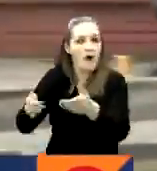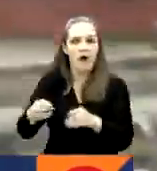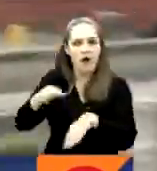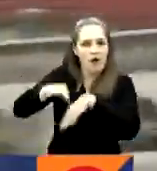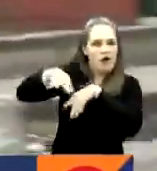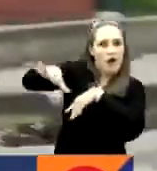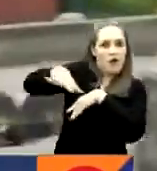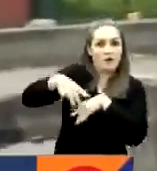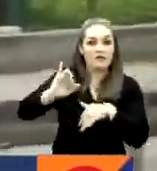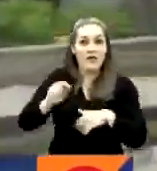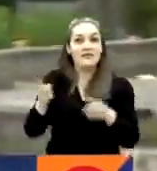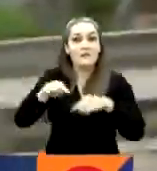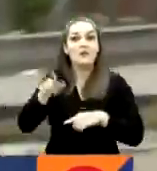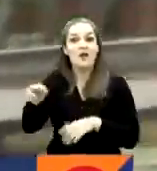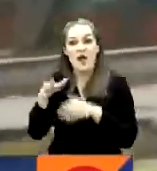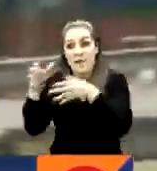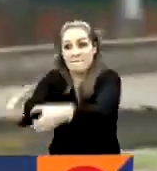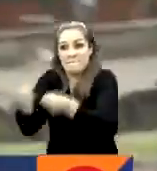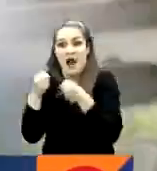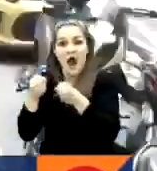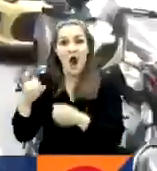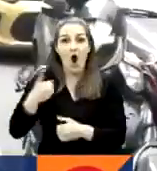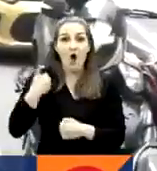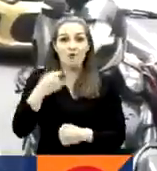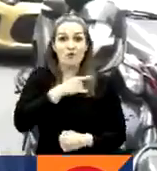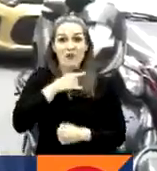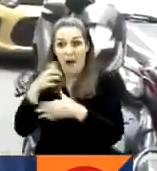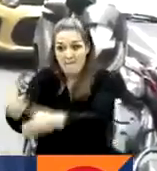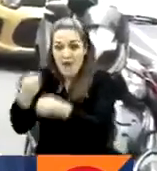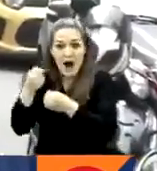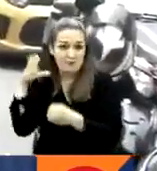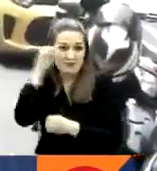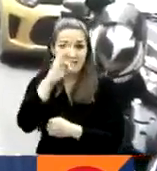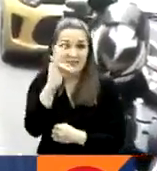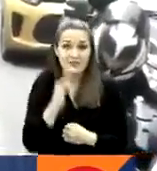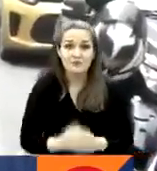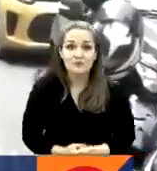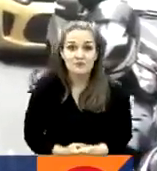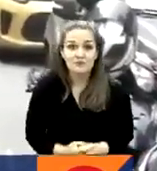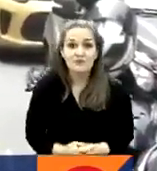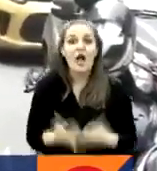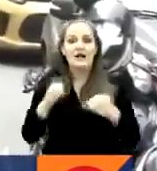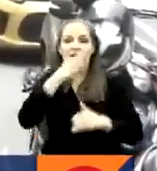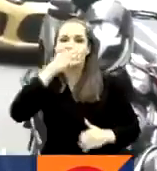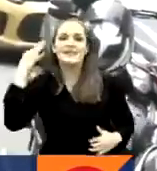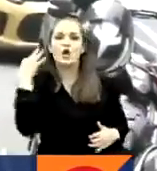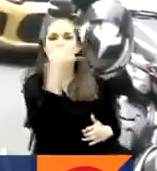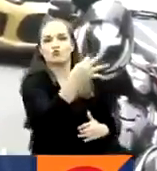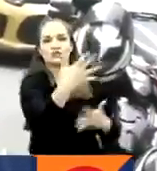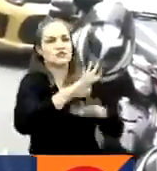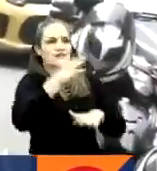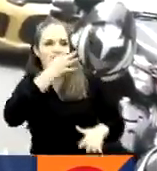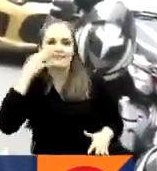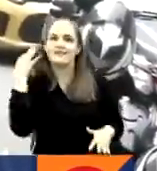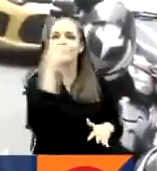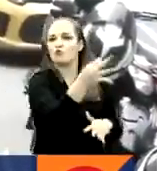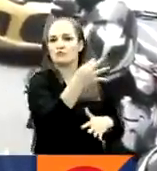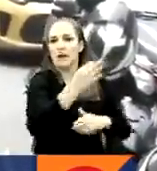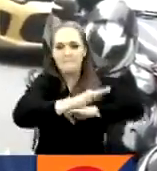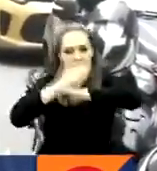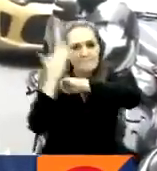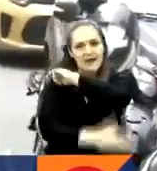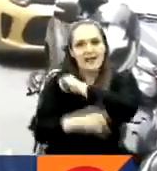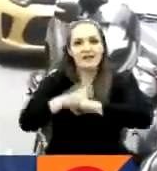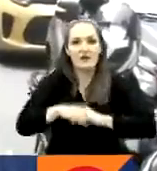cuando retuvieron a un joven universitario en medio de la protesta social. Por el abogado John Montaña presentamos una denuncia penal por el delito de concierto